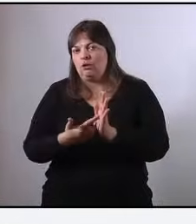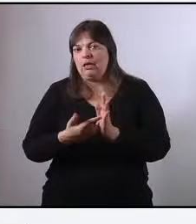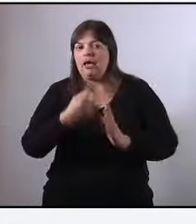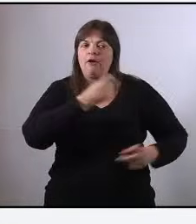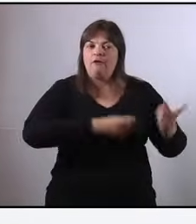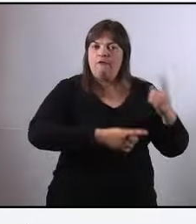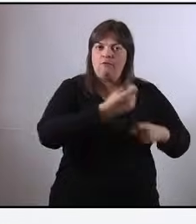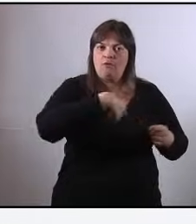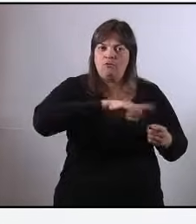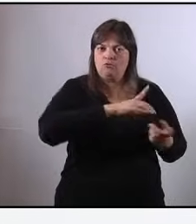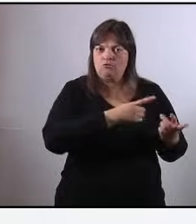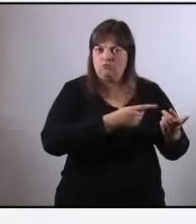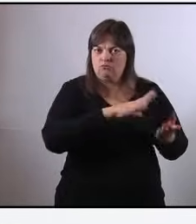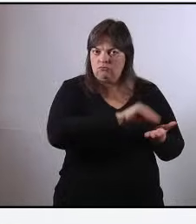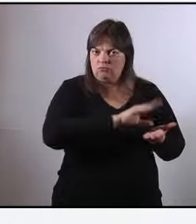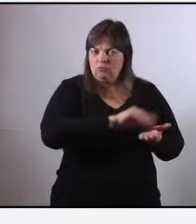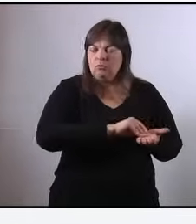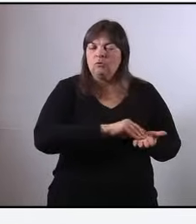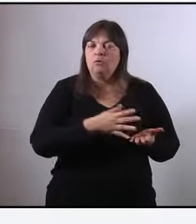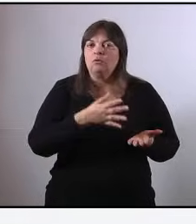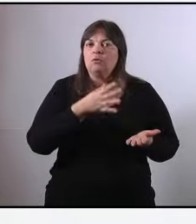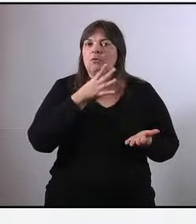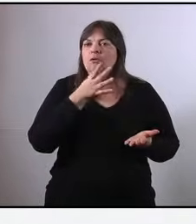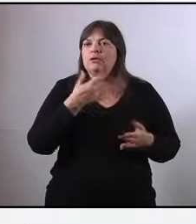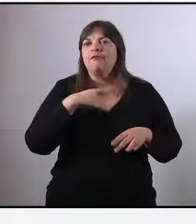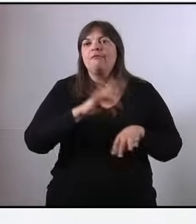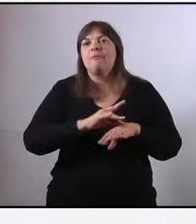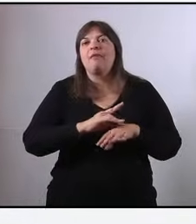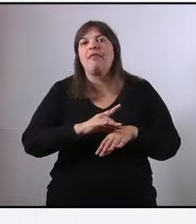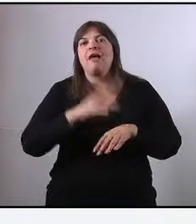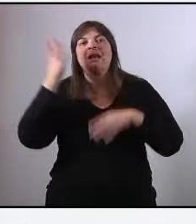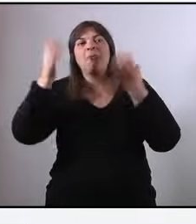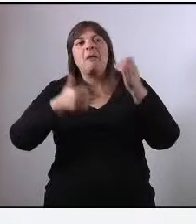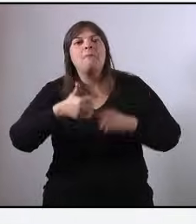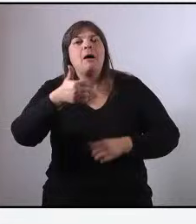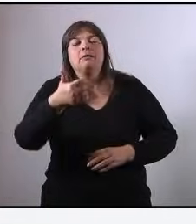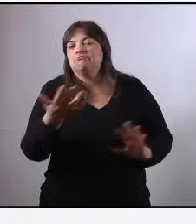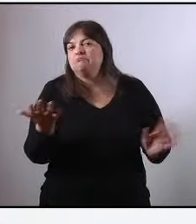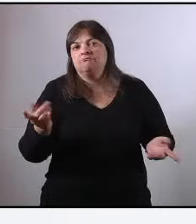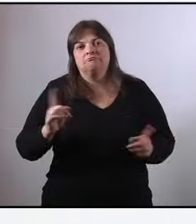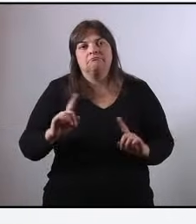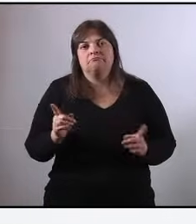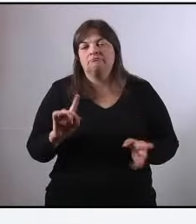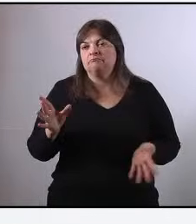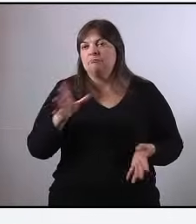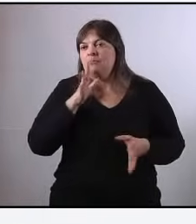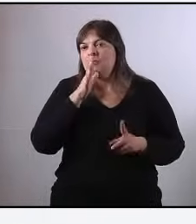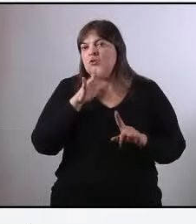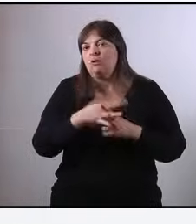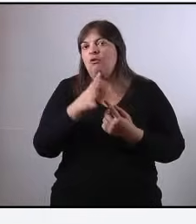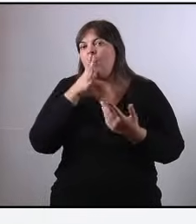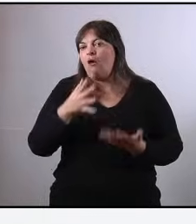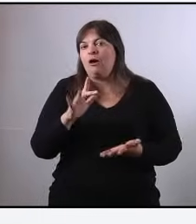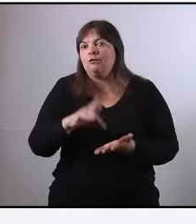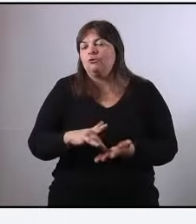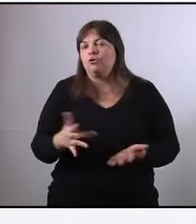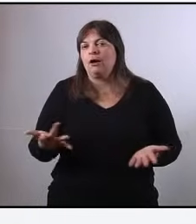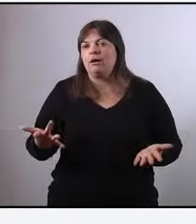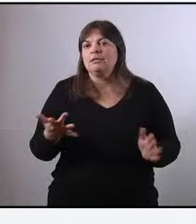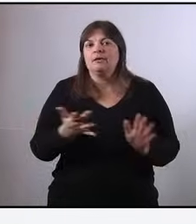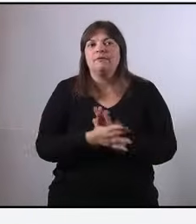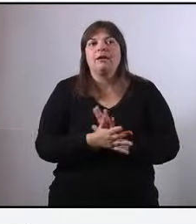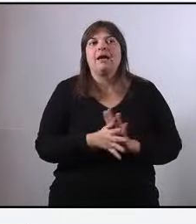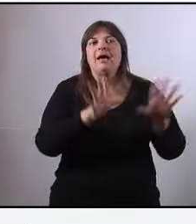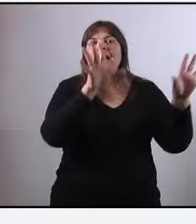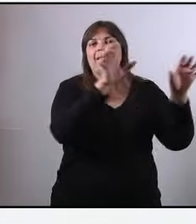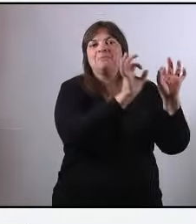que podemos recabar, de que cada vez haya más enfermedades animales. Lo que ha sucedido ahora, insisto, es un foco